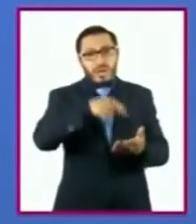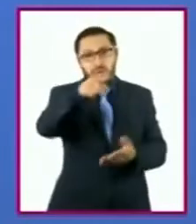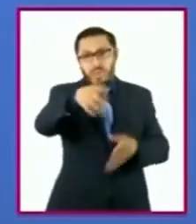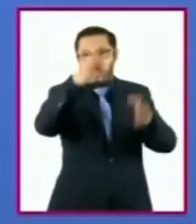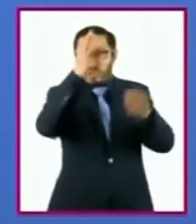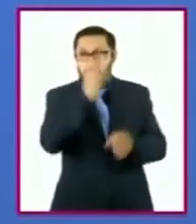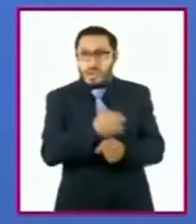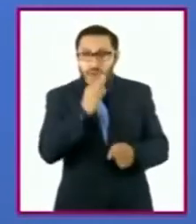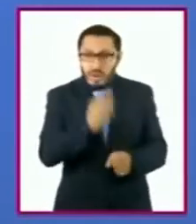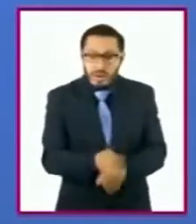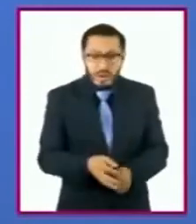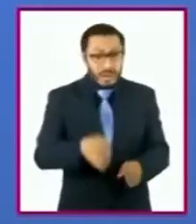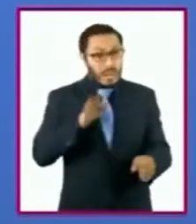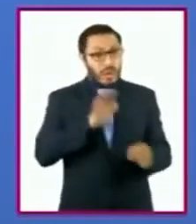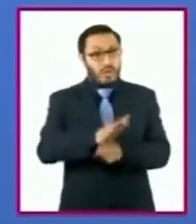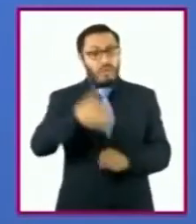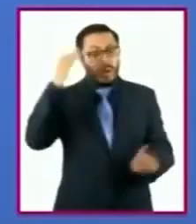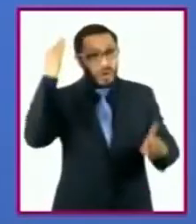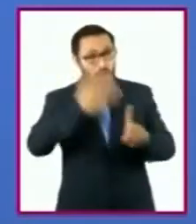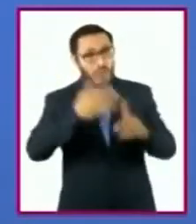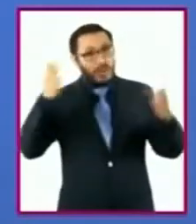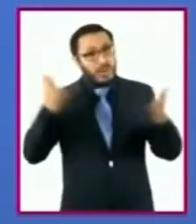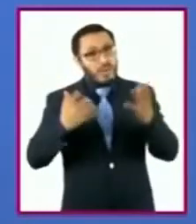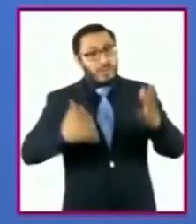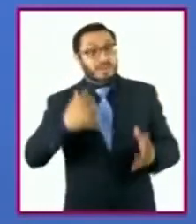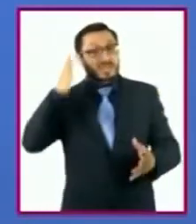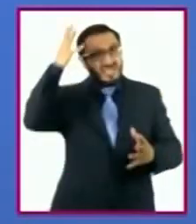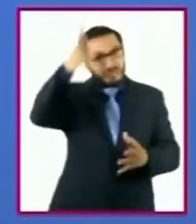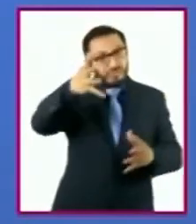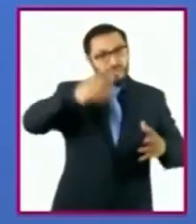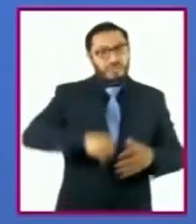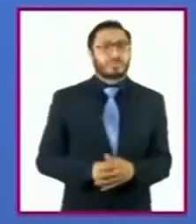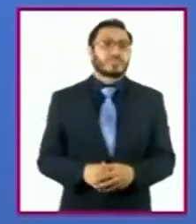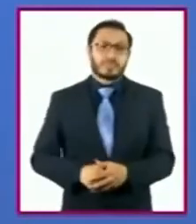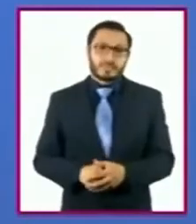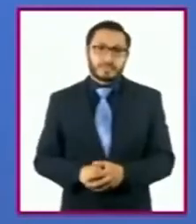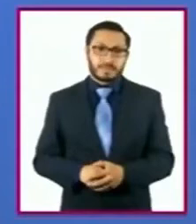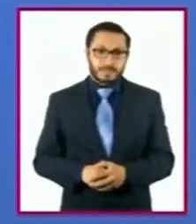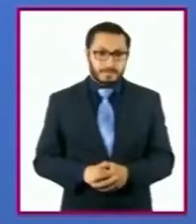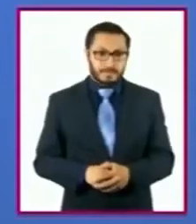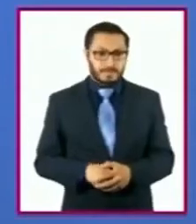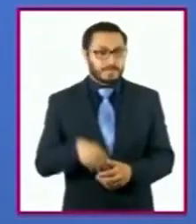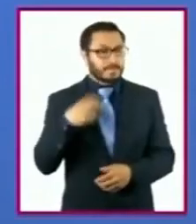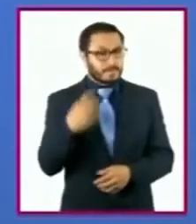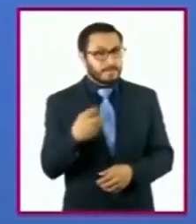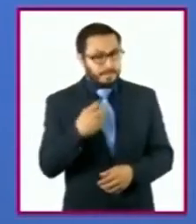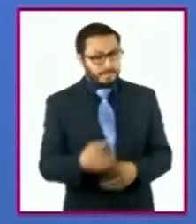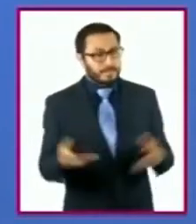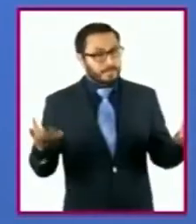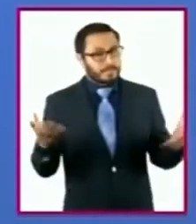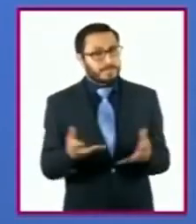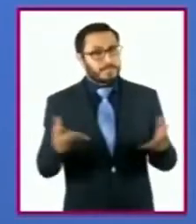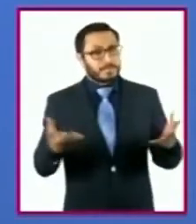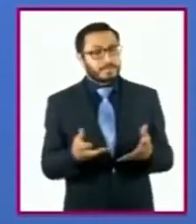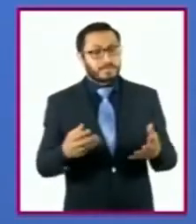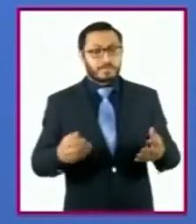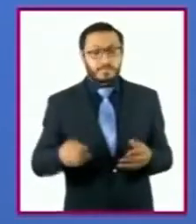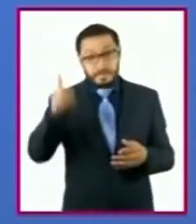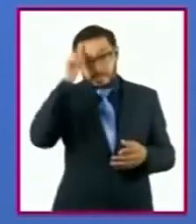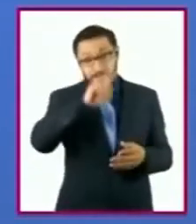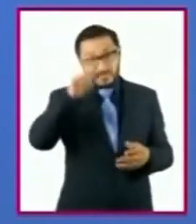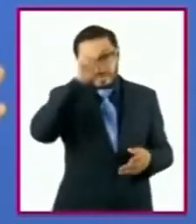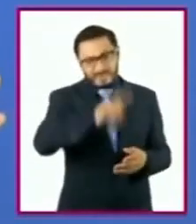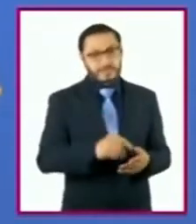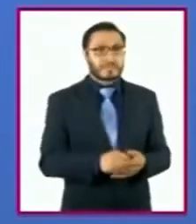llegar a ese lugar donde quieren llegar. Para realizar la composición, les sugerimos tener en cuenta